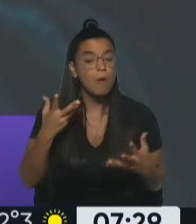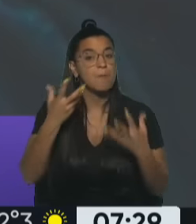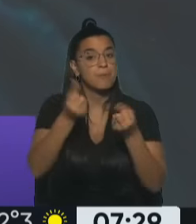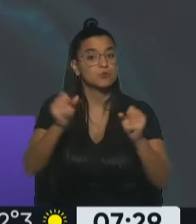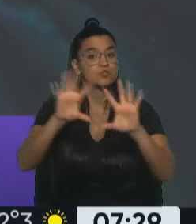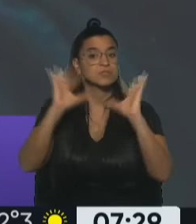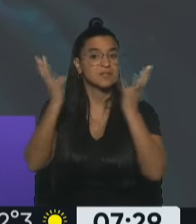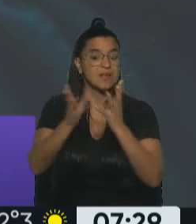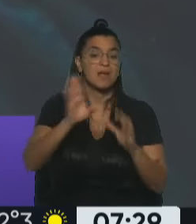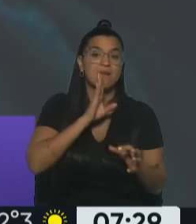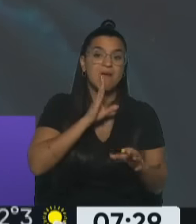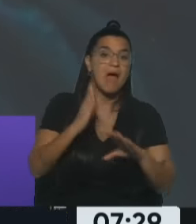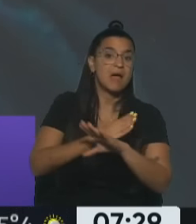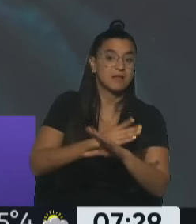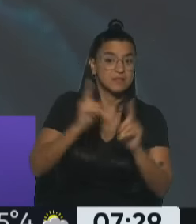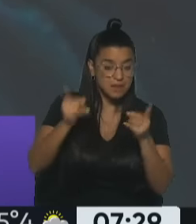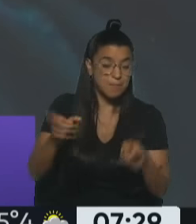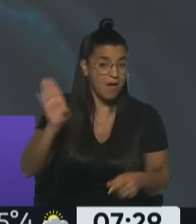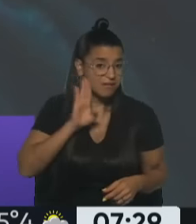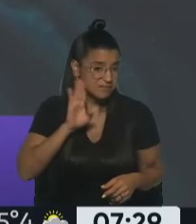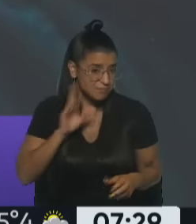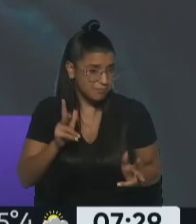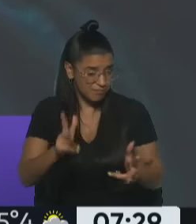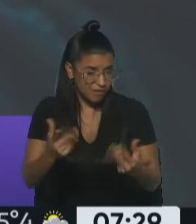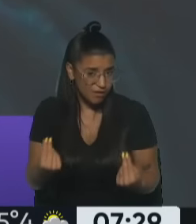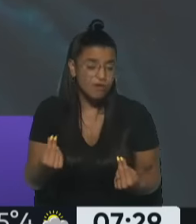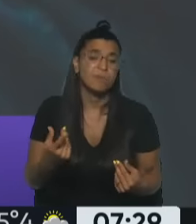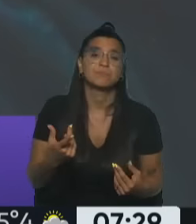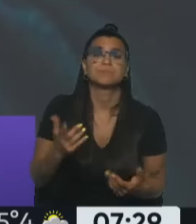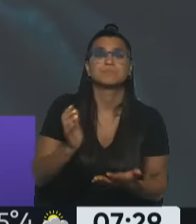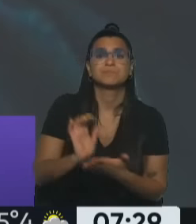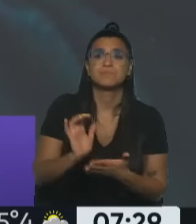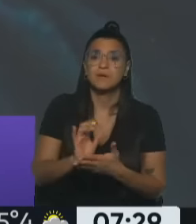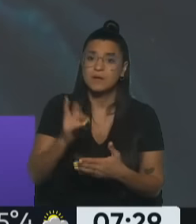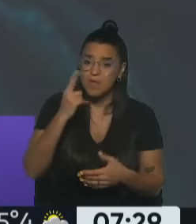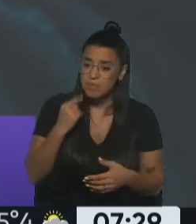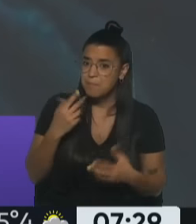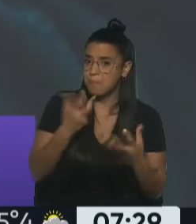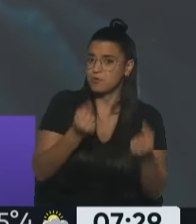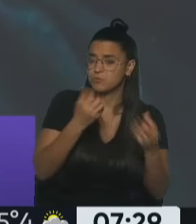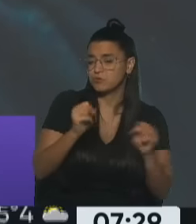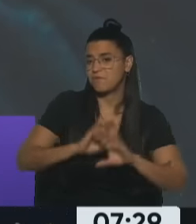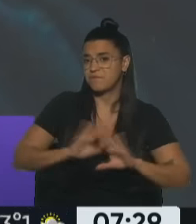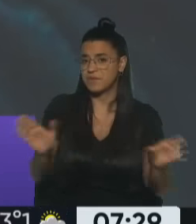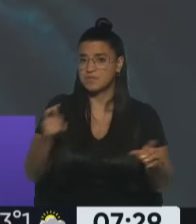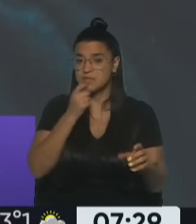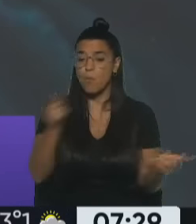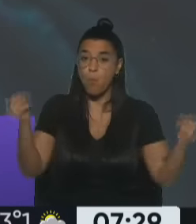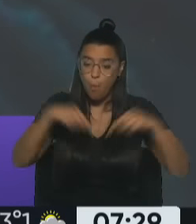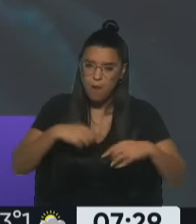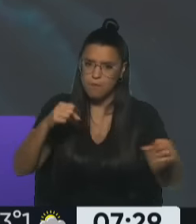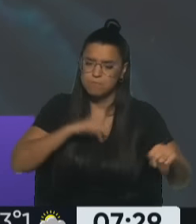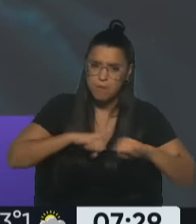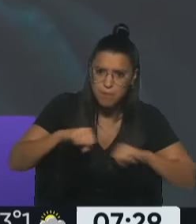internacional a Israel, anticipado también por Estados Unidos, se está perdiendo día a día, y más si se reanudan los combates y se